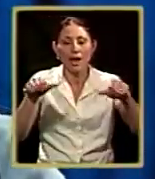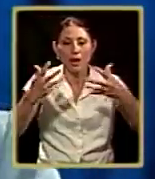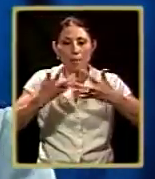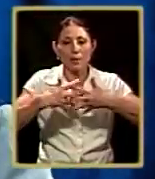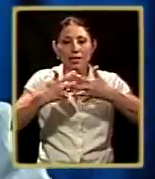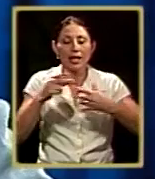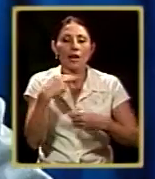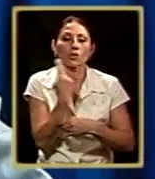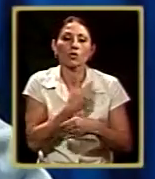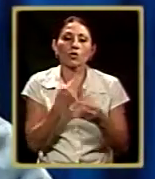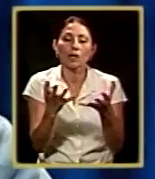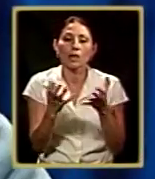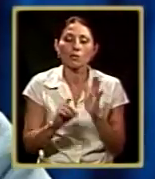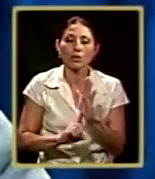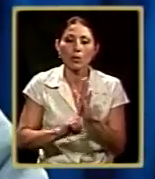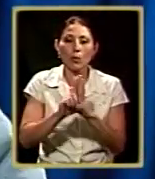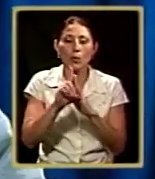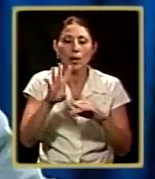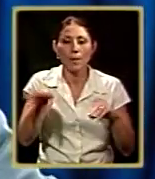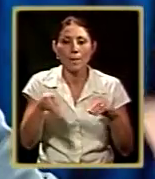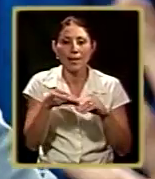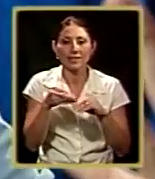queremos desarrollar más.